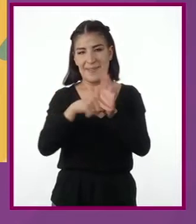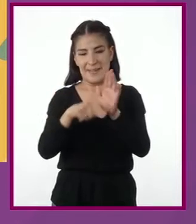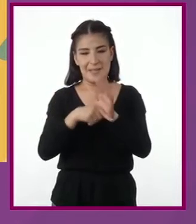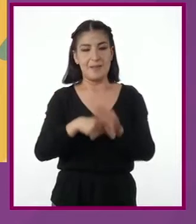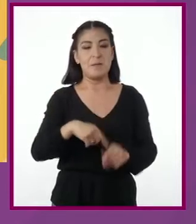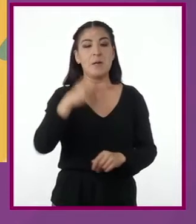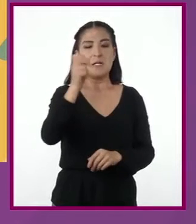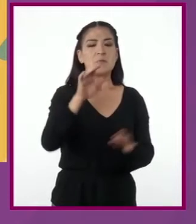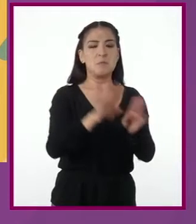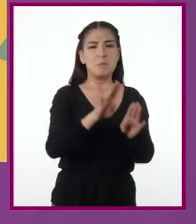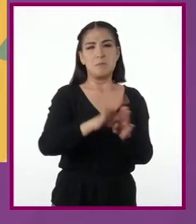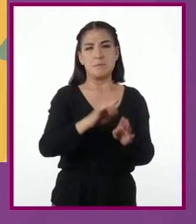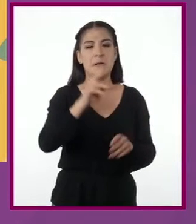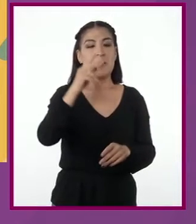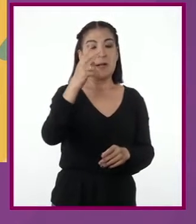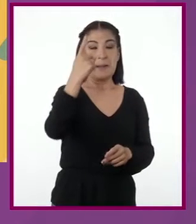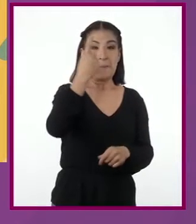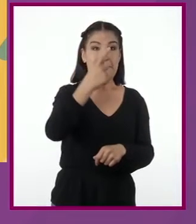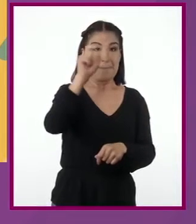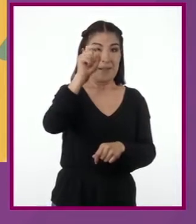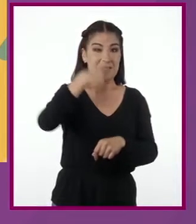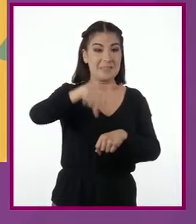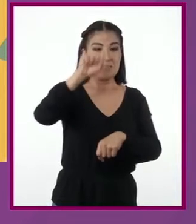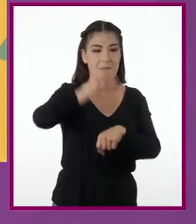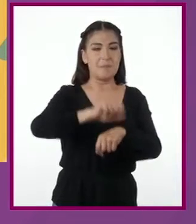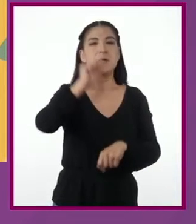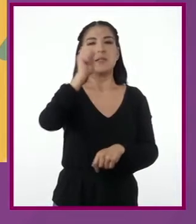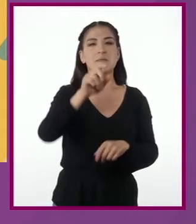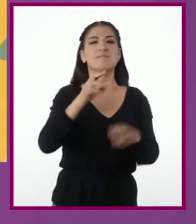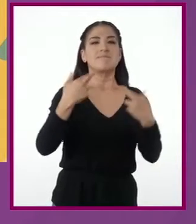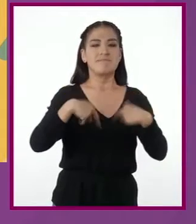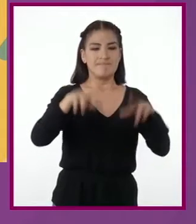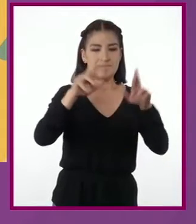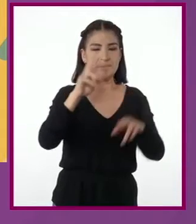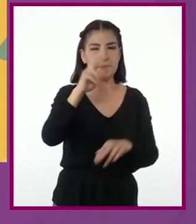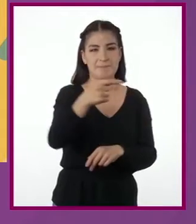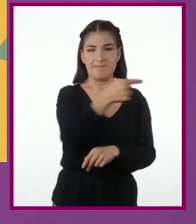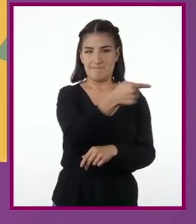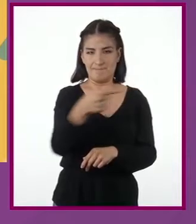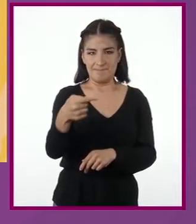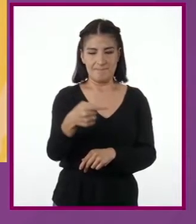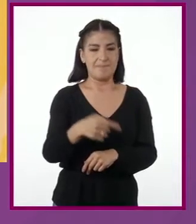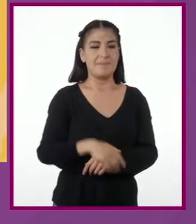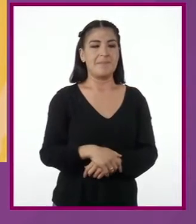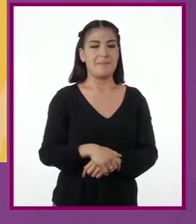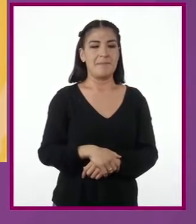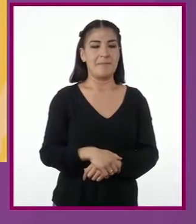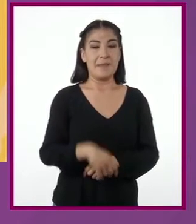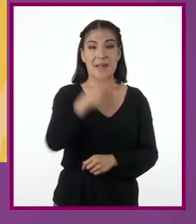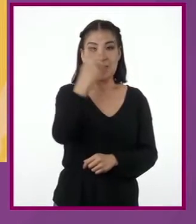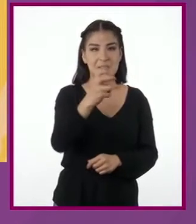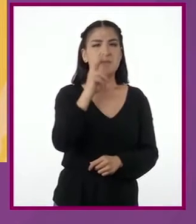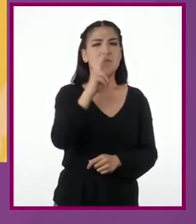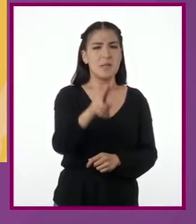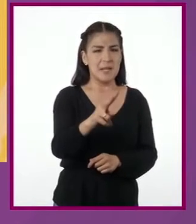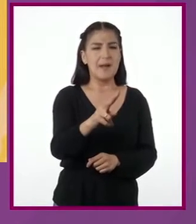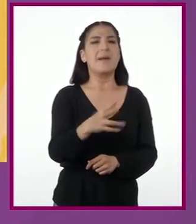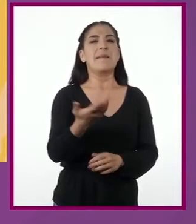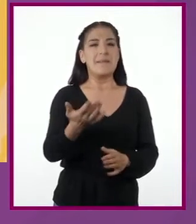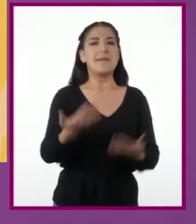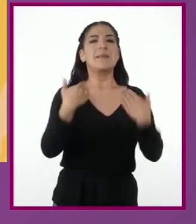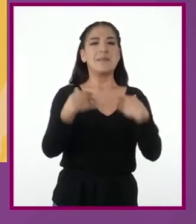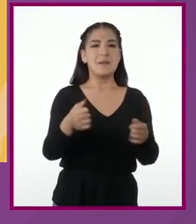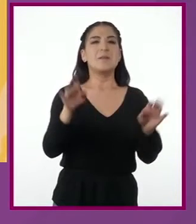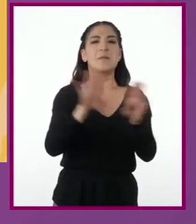el consumo de agua de las 20 semanas representado como fracción. Con esto verificamos que